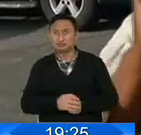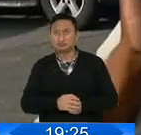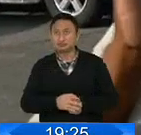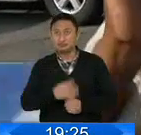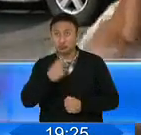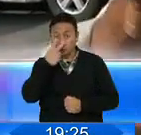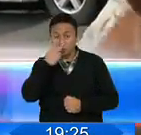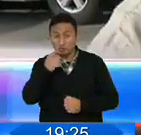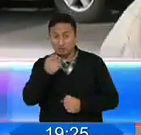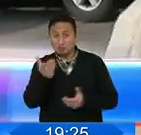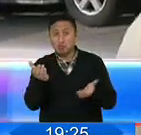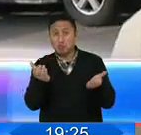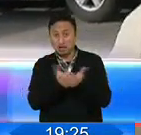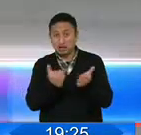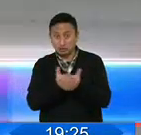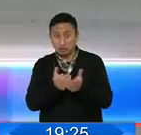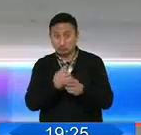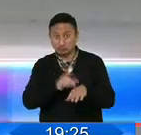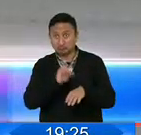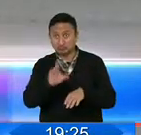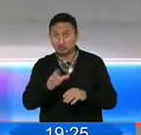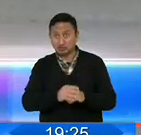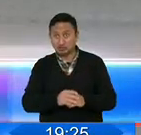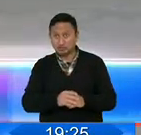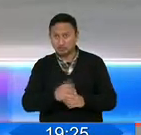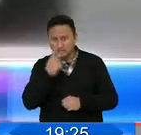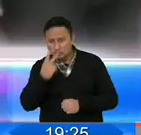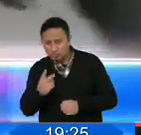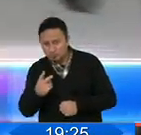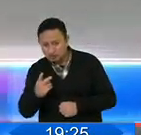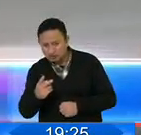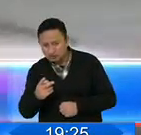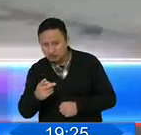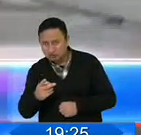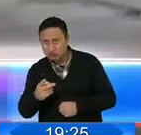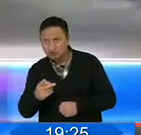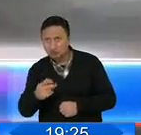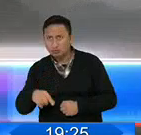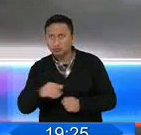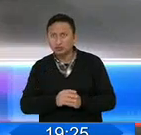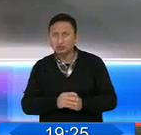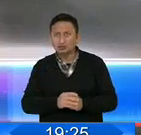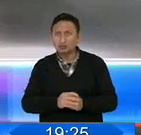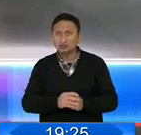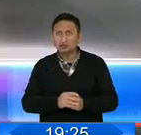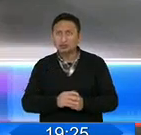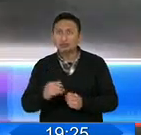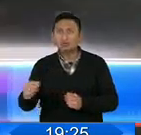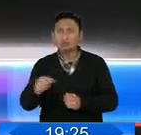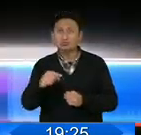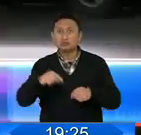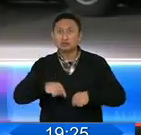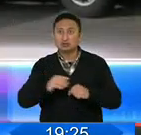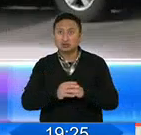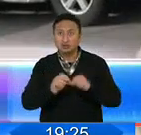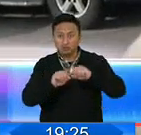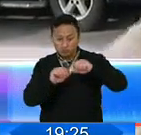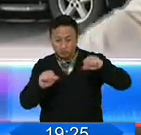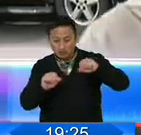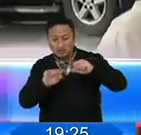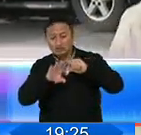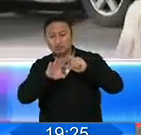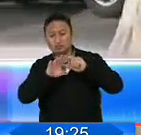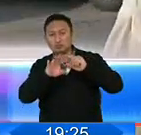que era basura que le habían botado al señor. Y ahí me di cuenta que por la parte de los pies está apareciendo que está roto el saco, los dedos, y